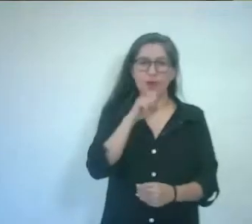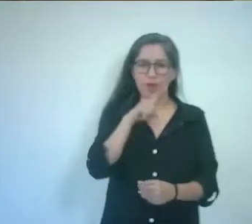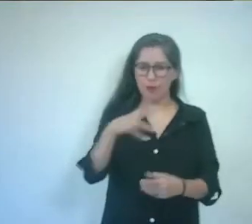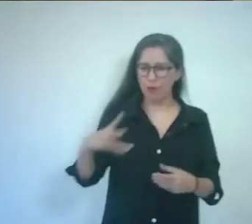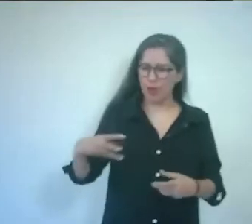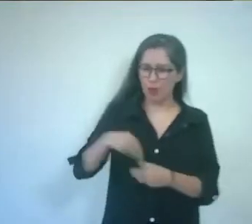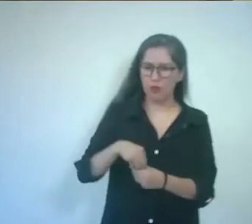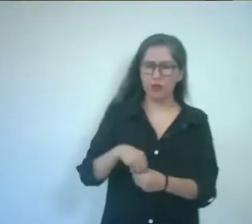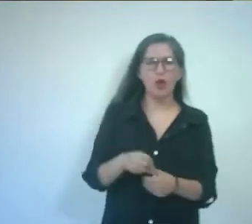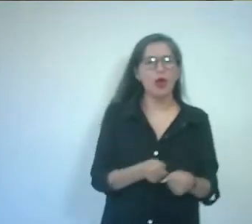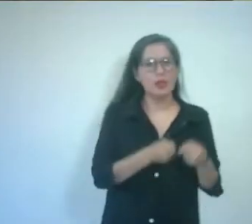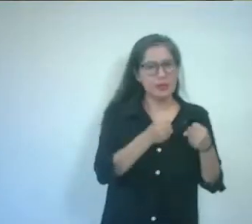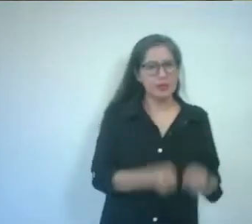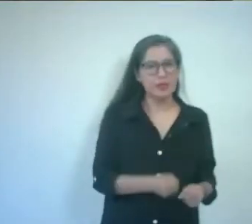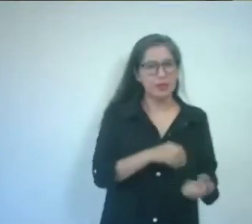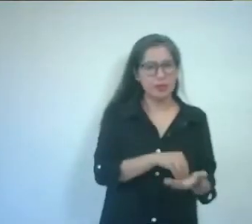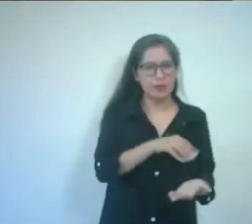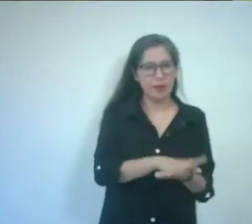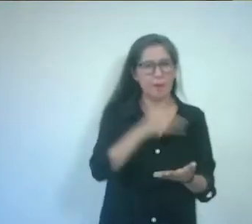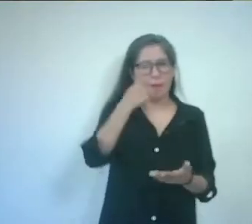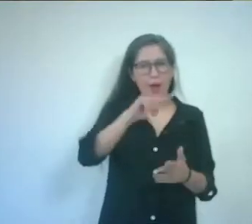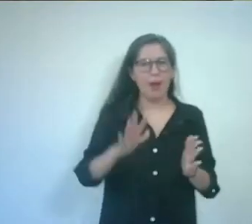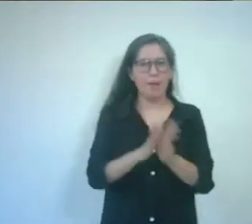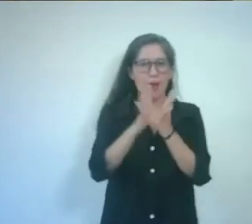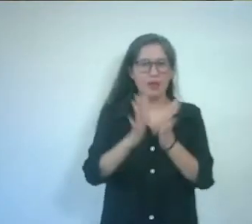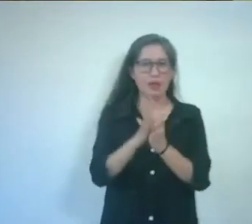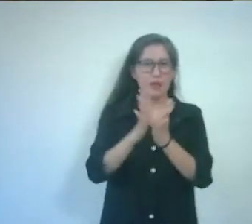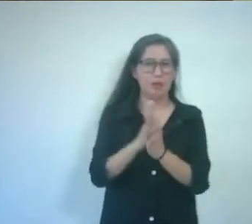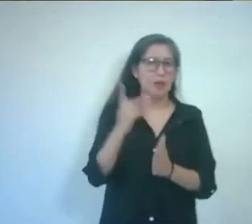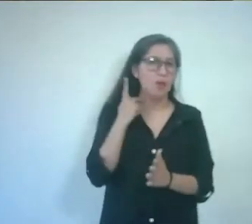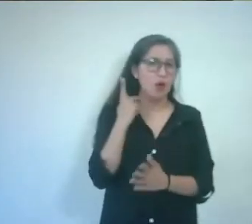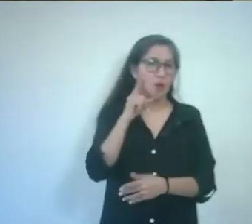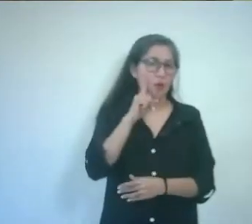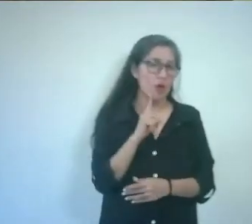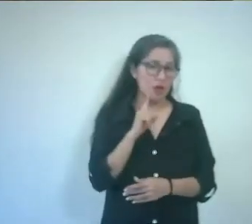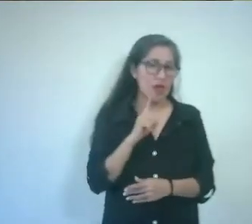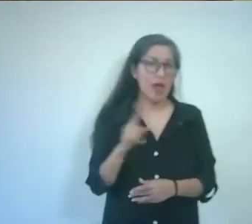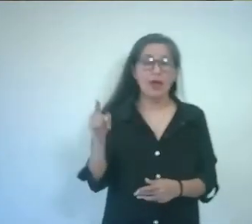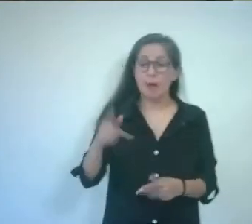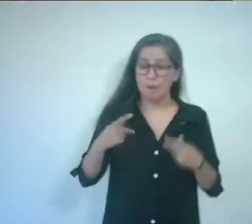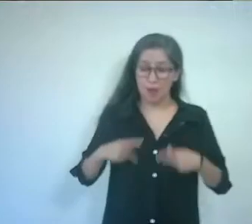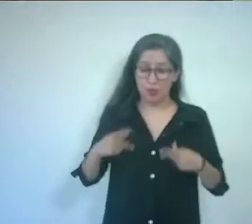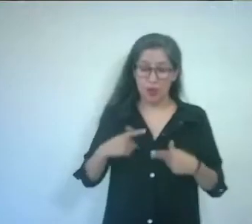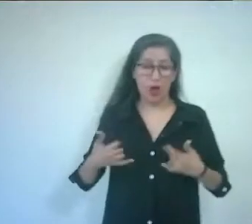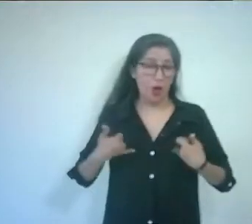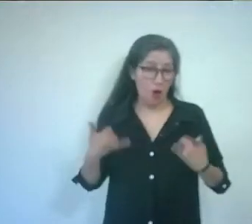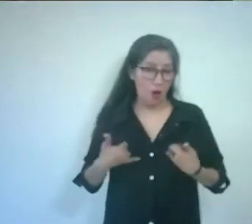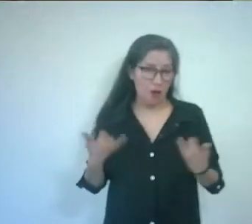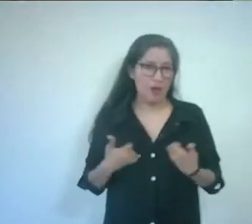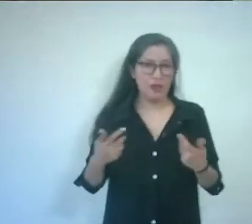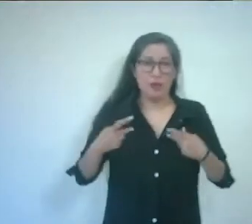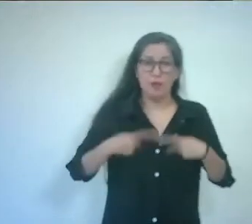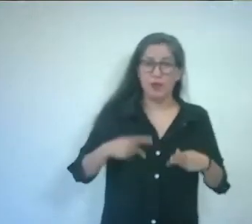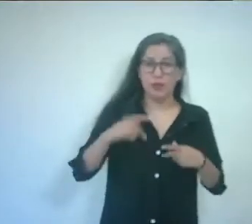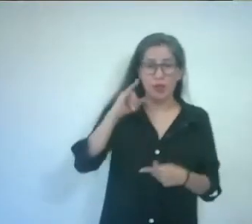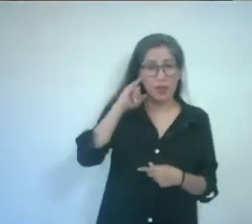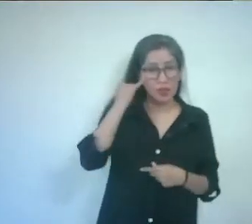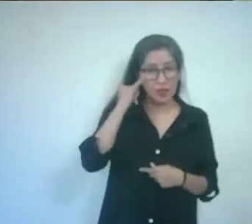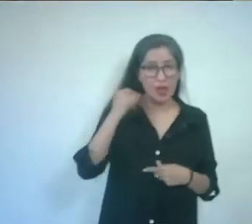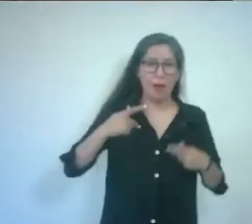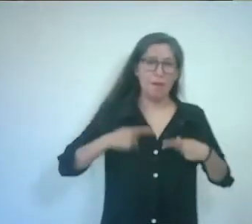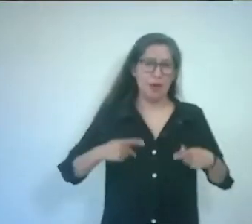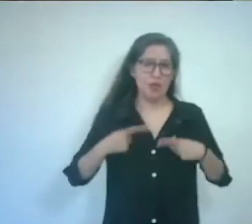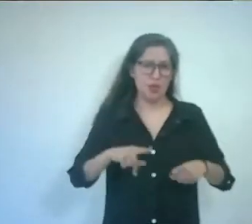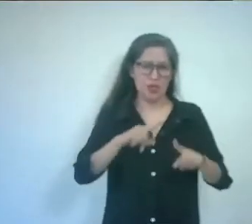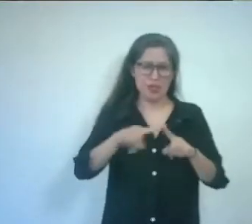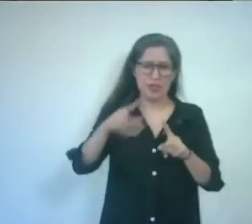de garantías para la participación política de las mujeres, de personas jóvenes, de población indígena, de personas de la diversidad